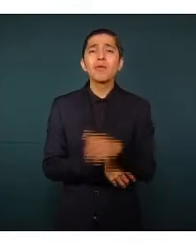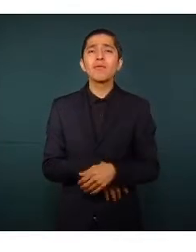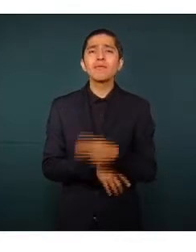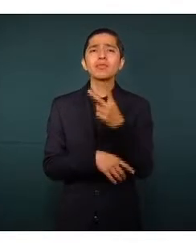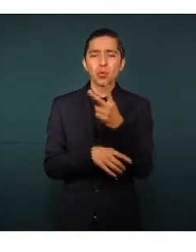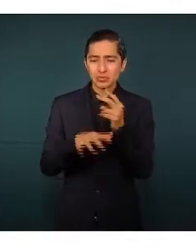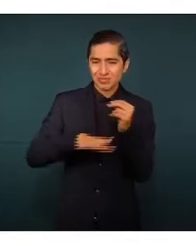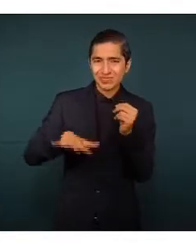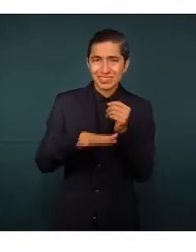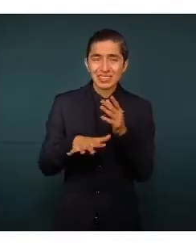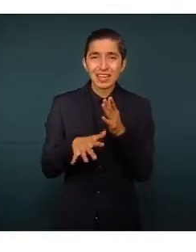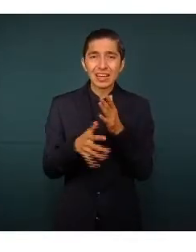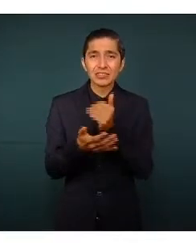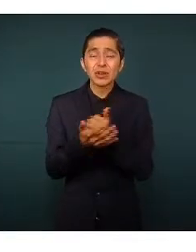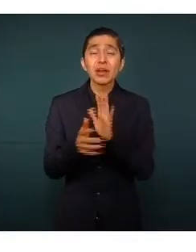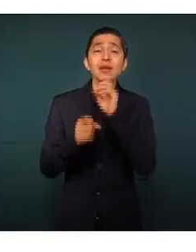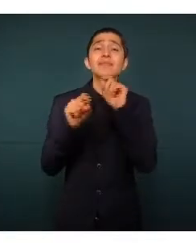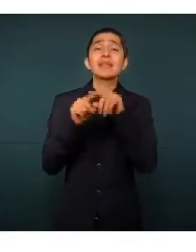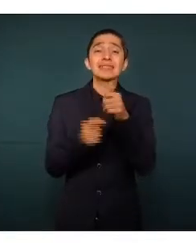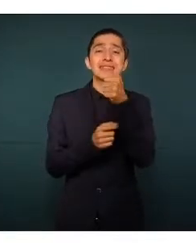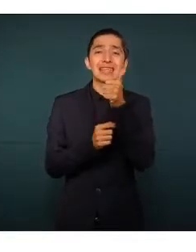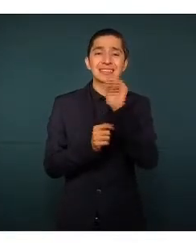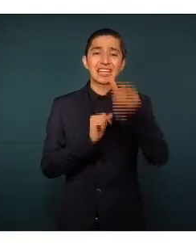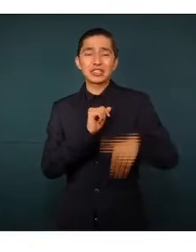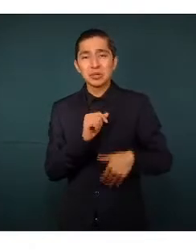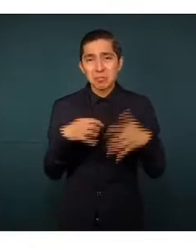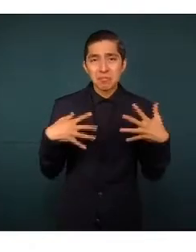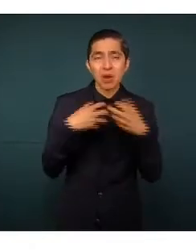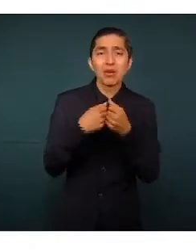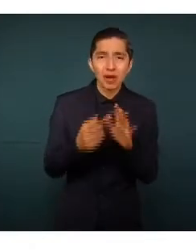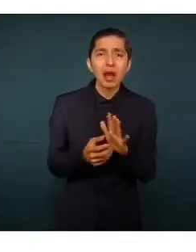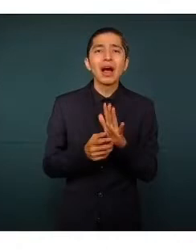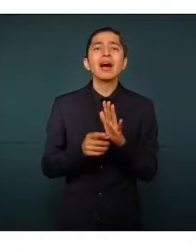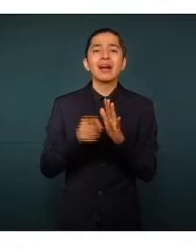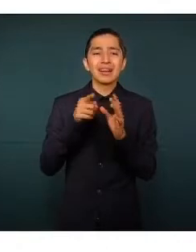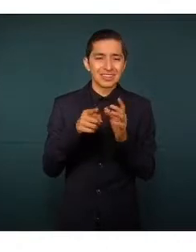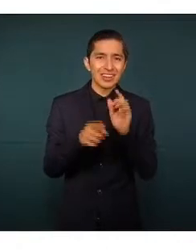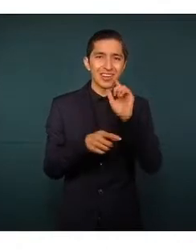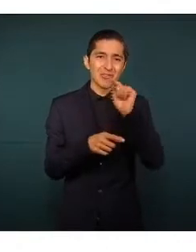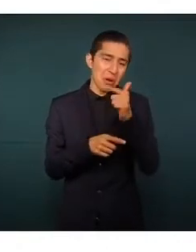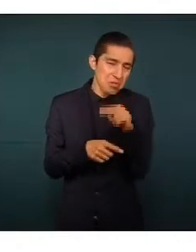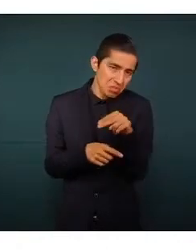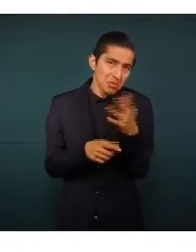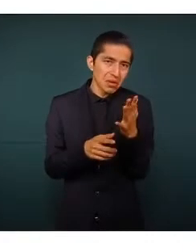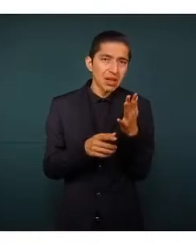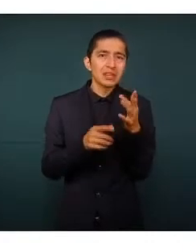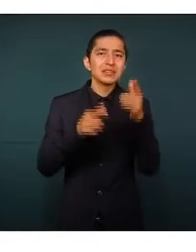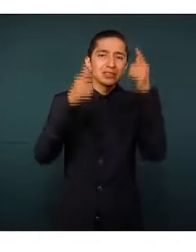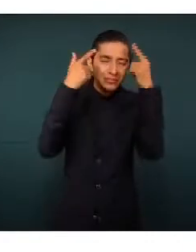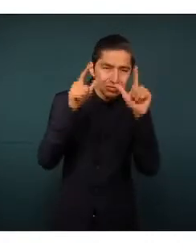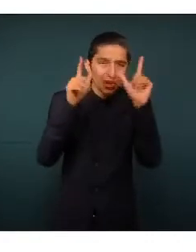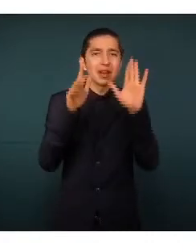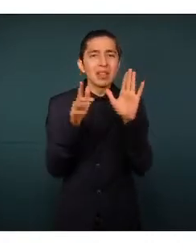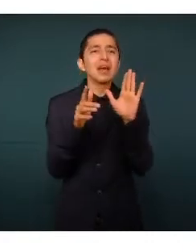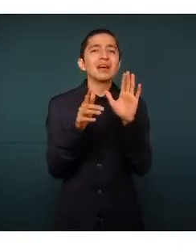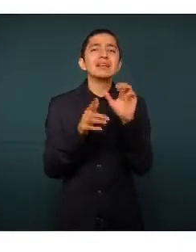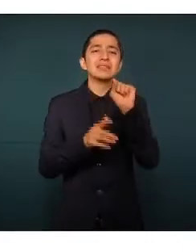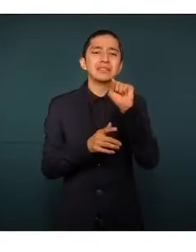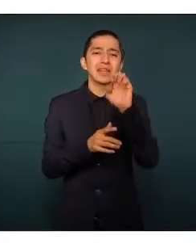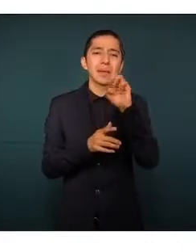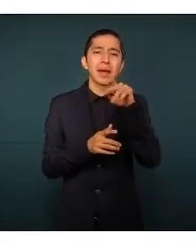urbanos, 6 accidentes vehiculares, empleando recursos de todas estas fuerzas de Sedena, Semar y Guardia,